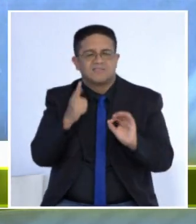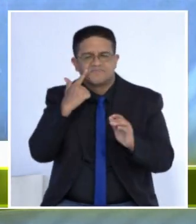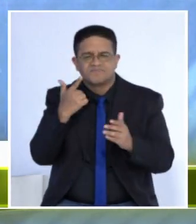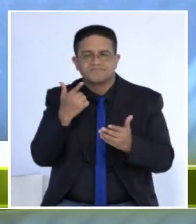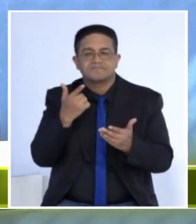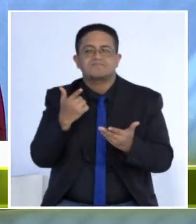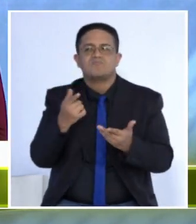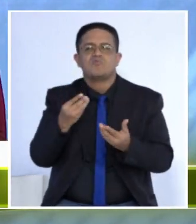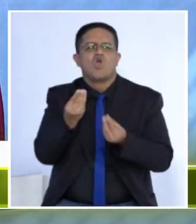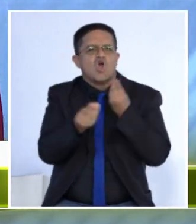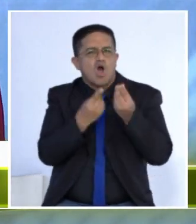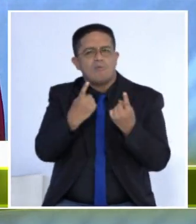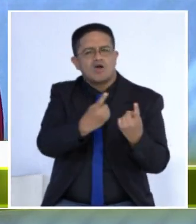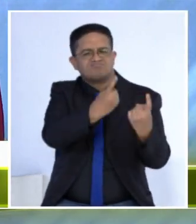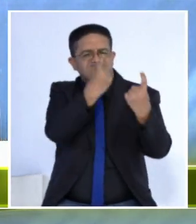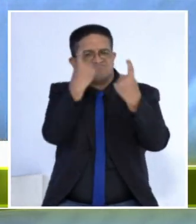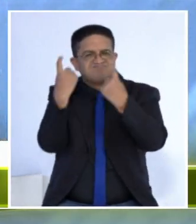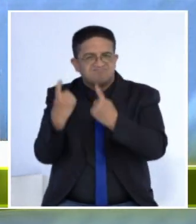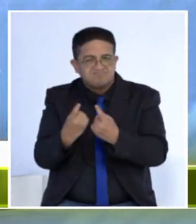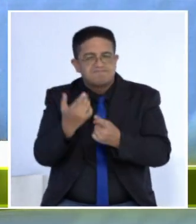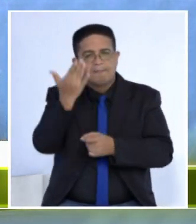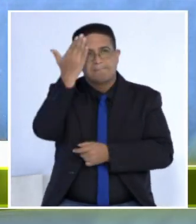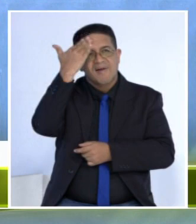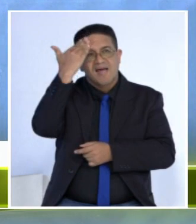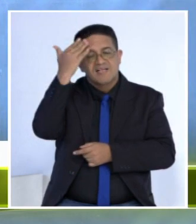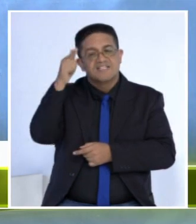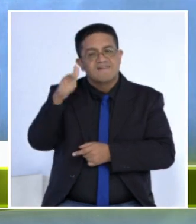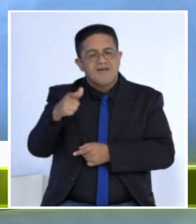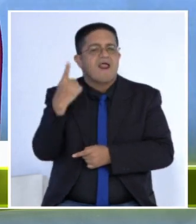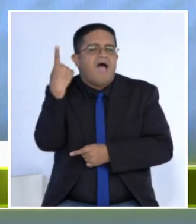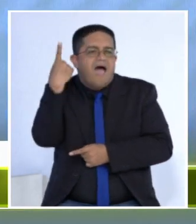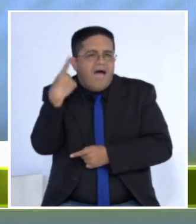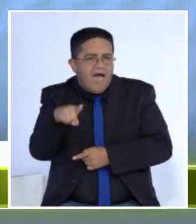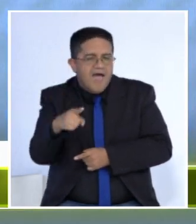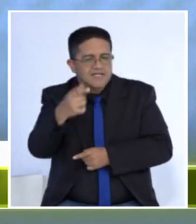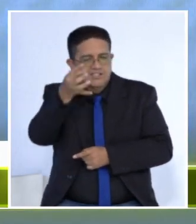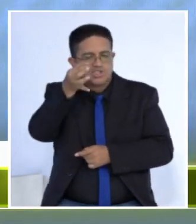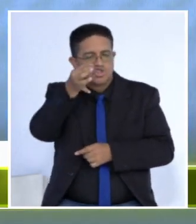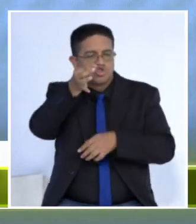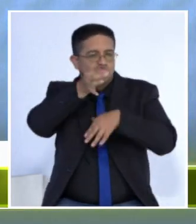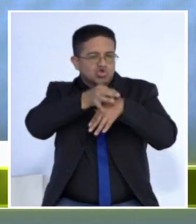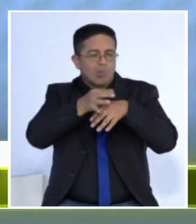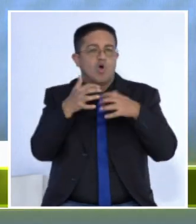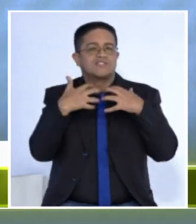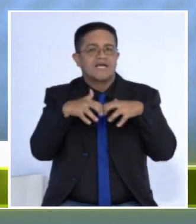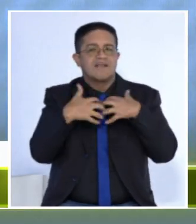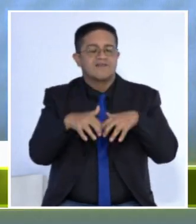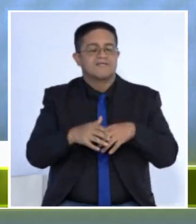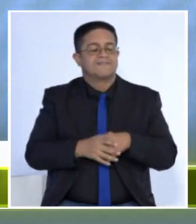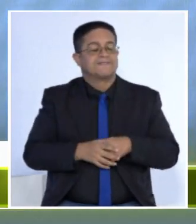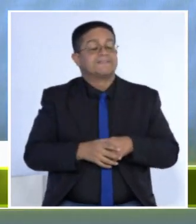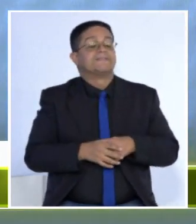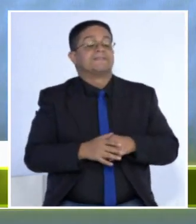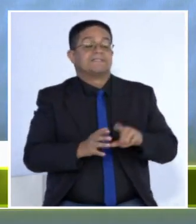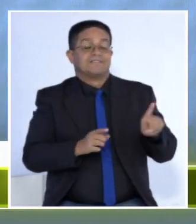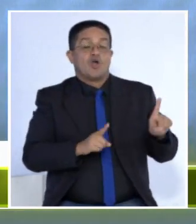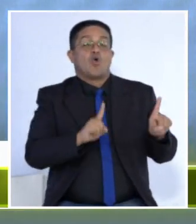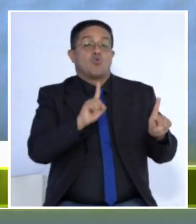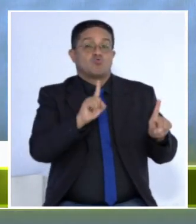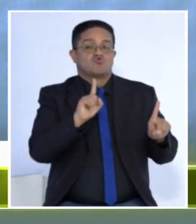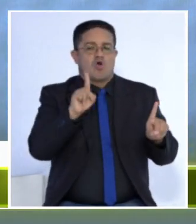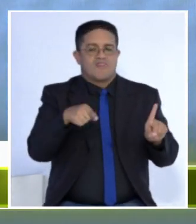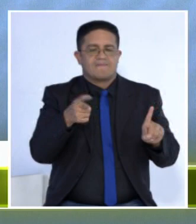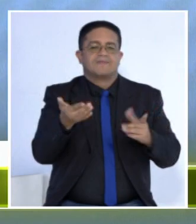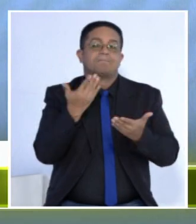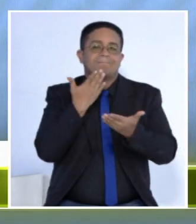hacen a un paciente para saber si está en presencia de un tumor cerebral? El estudio que uno debería solicitar al paciente es